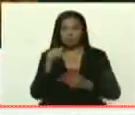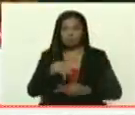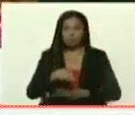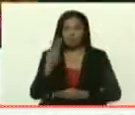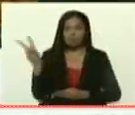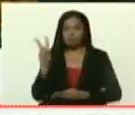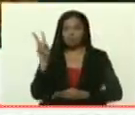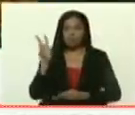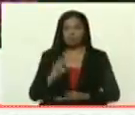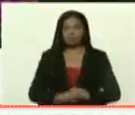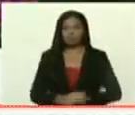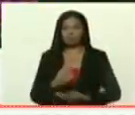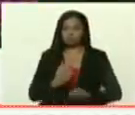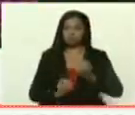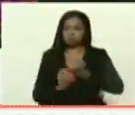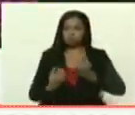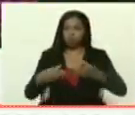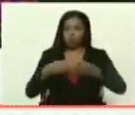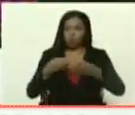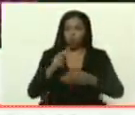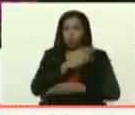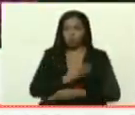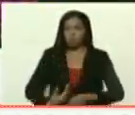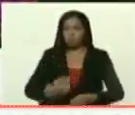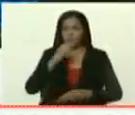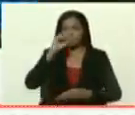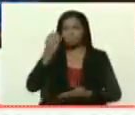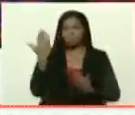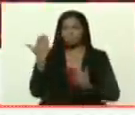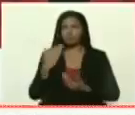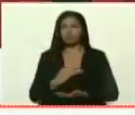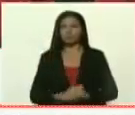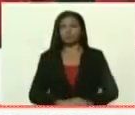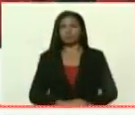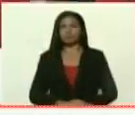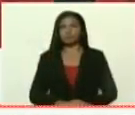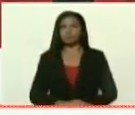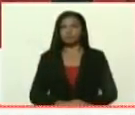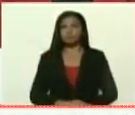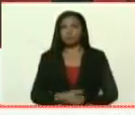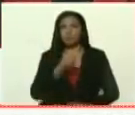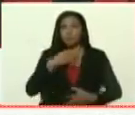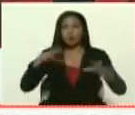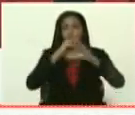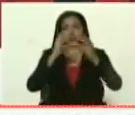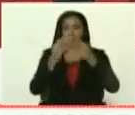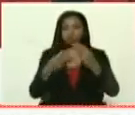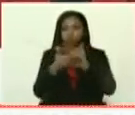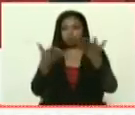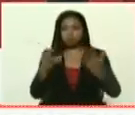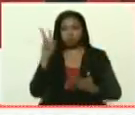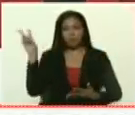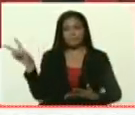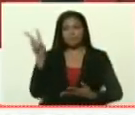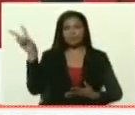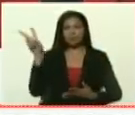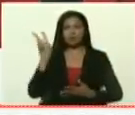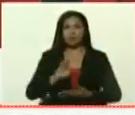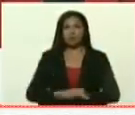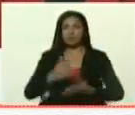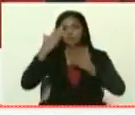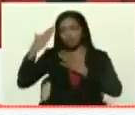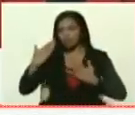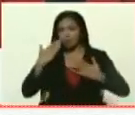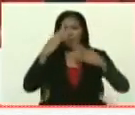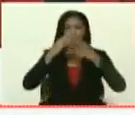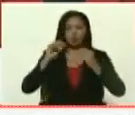y que el día de hoy ha sostenido esta reunión con el presidente Nicolás Maduro Moros. Bueno, buenas noches a toda Venezuela. Un saludo